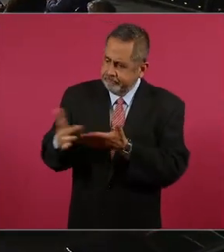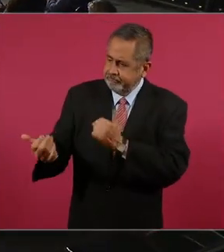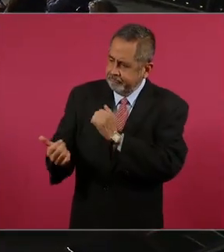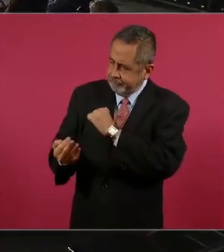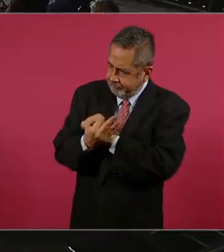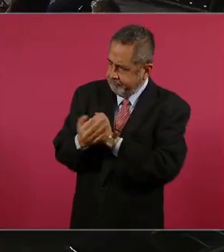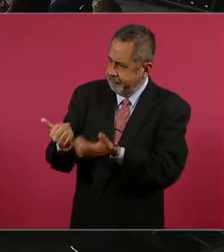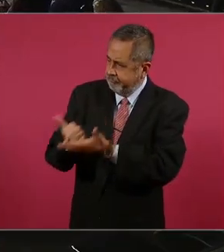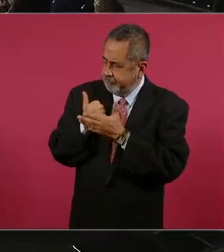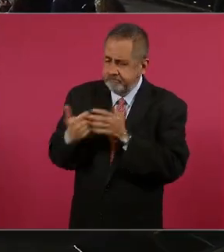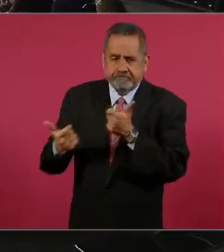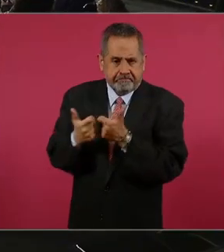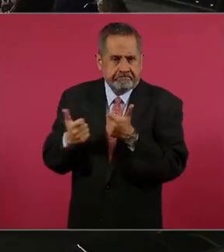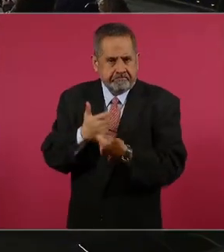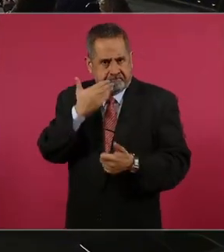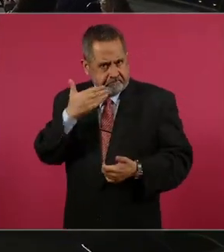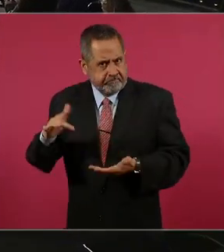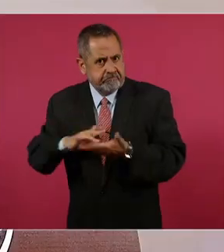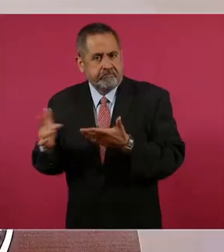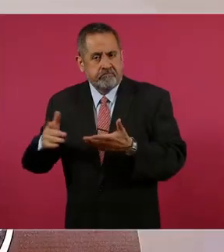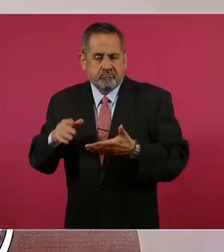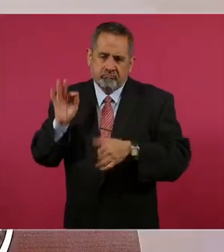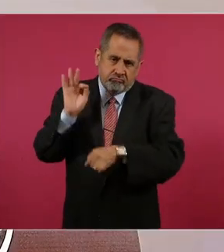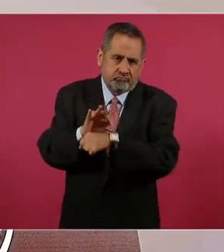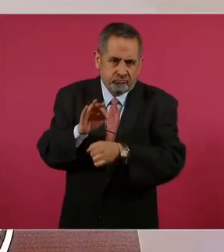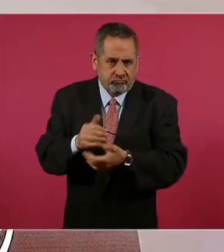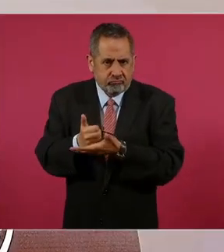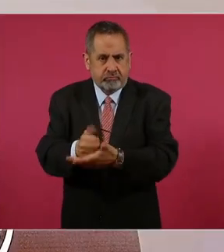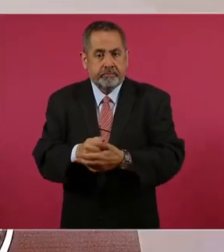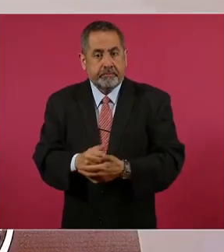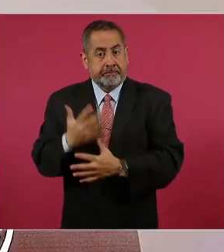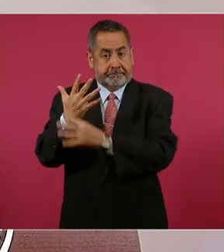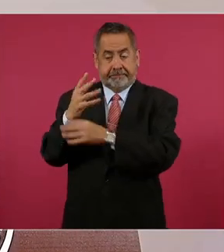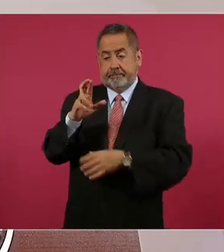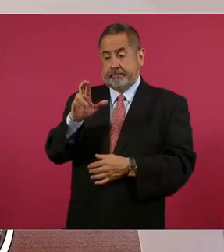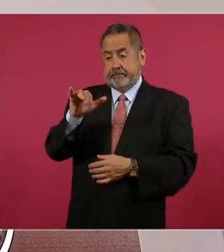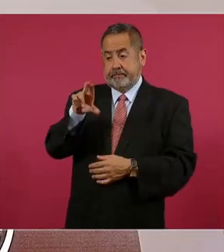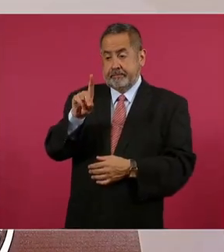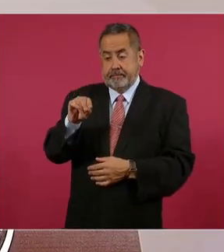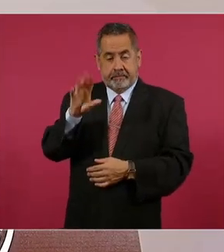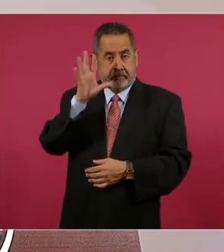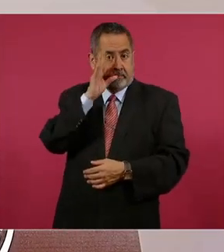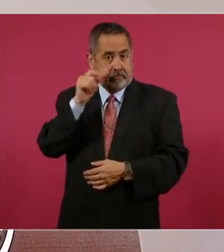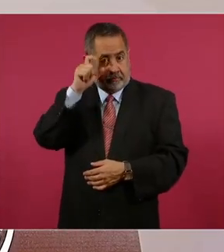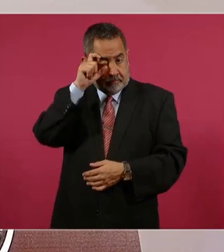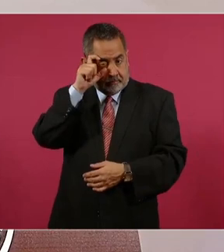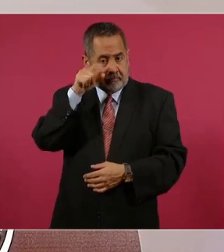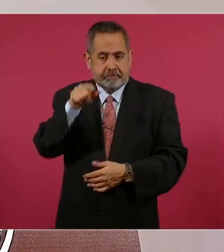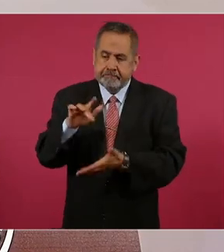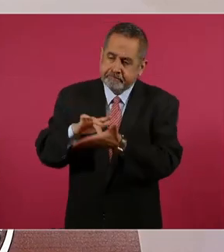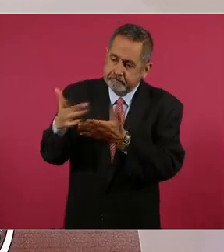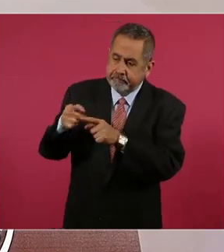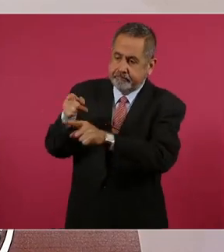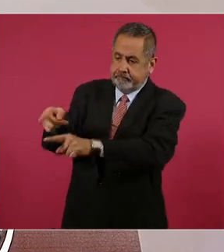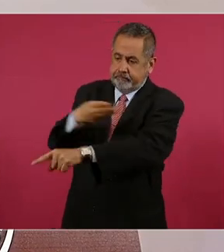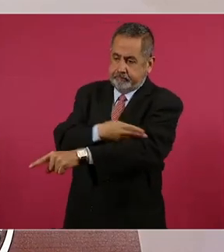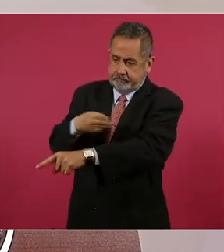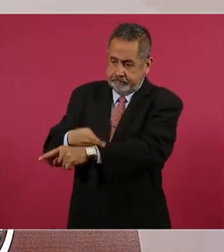porque, cito a Ricardo, si no hubiera sido por usted,